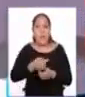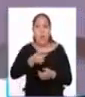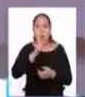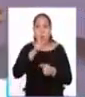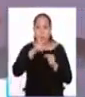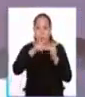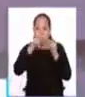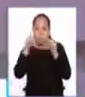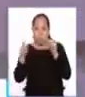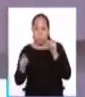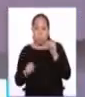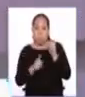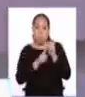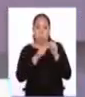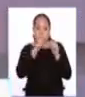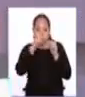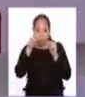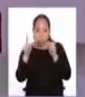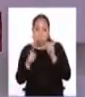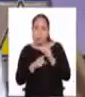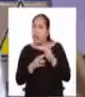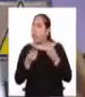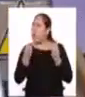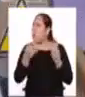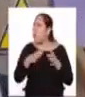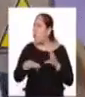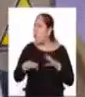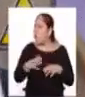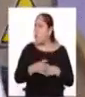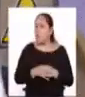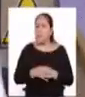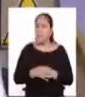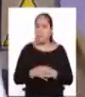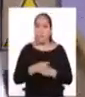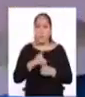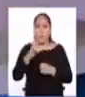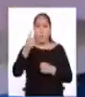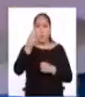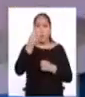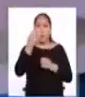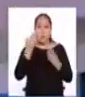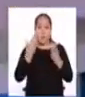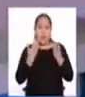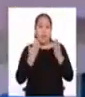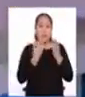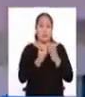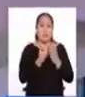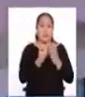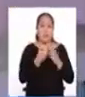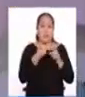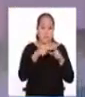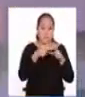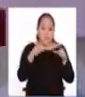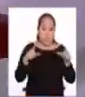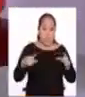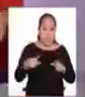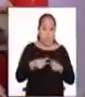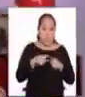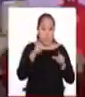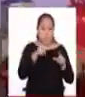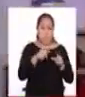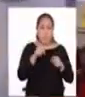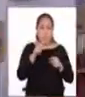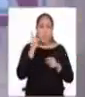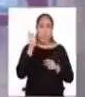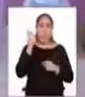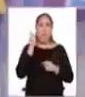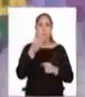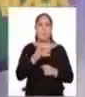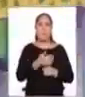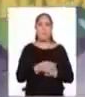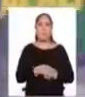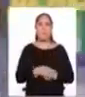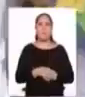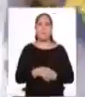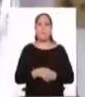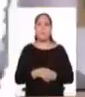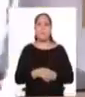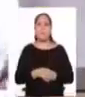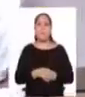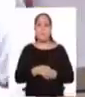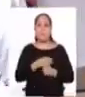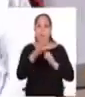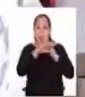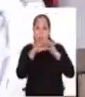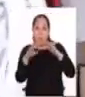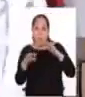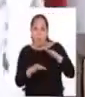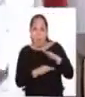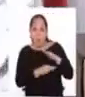ciclo del agua? Claro, me parece interesante, pero ¿cómo va? Primero tienes que acercarte al anaquel de la profesora. A ver. En la parte de